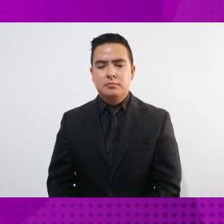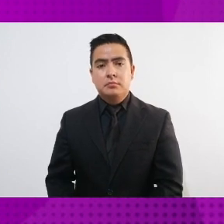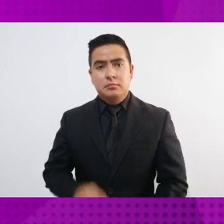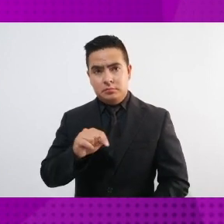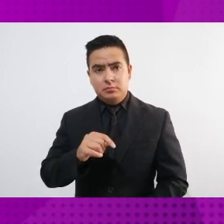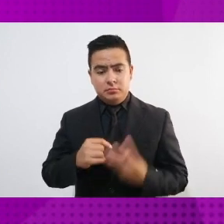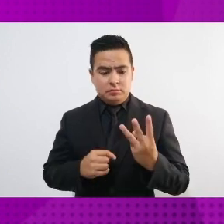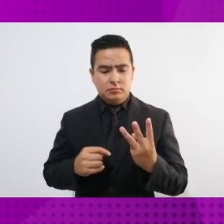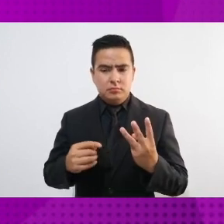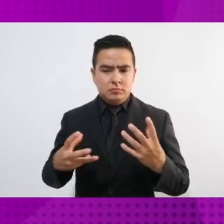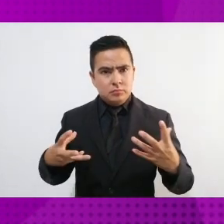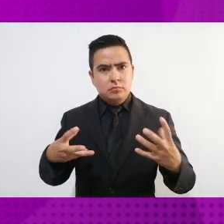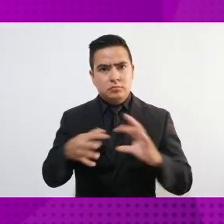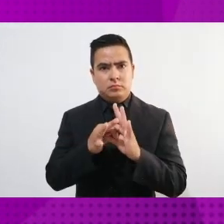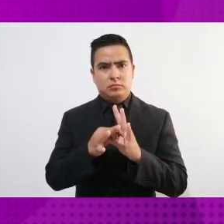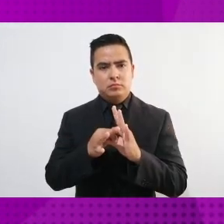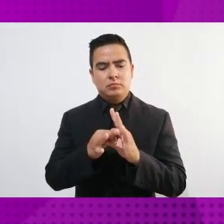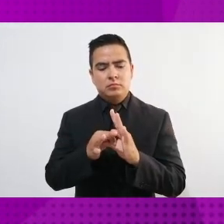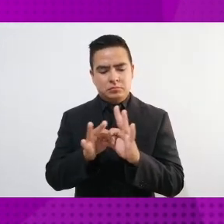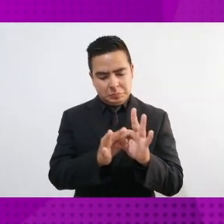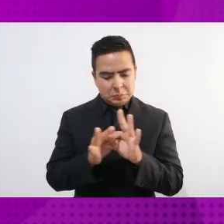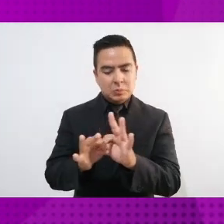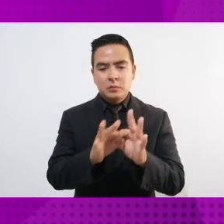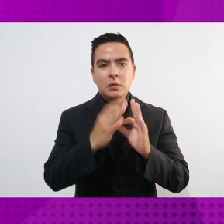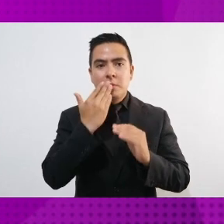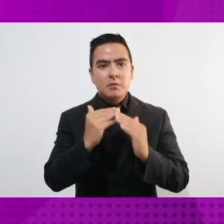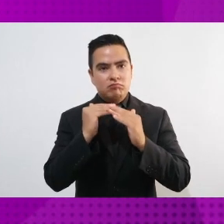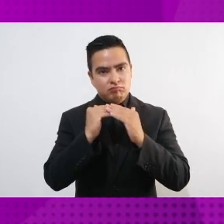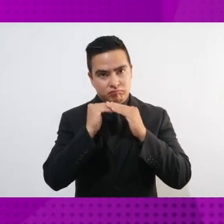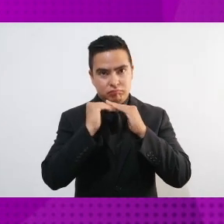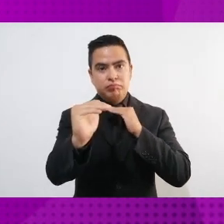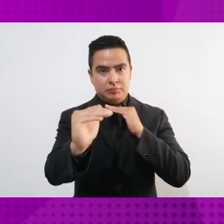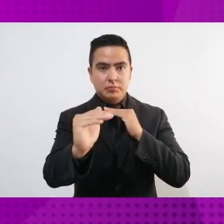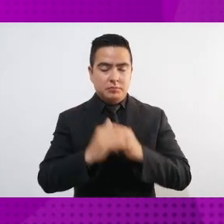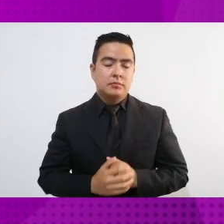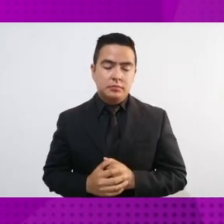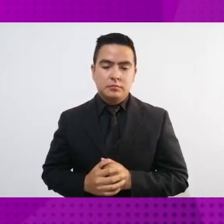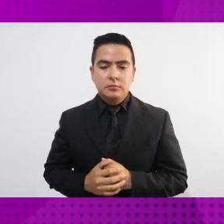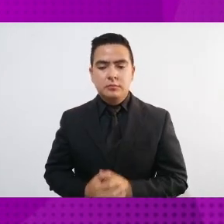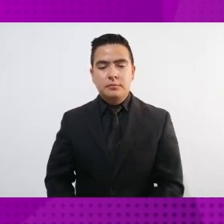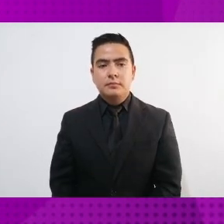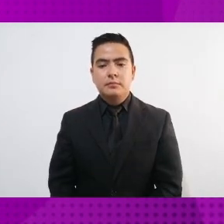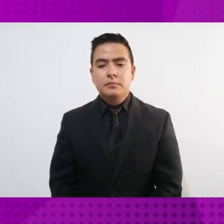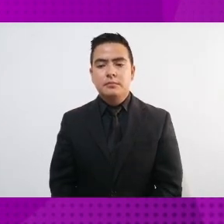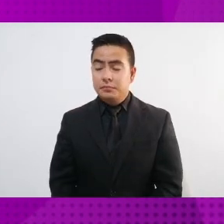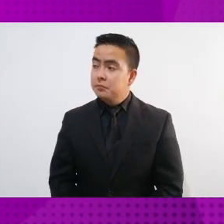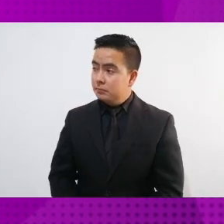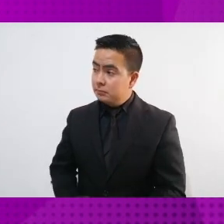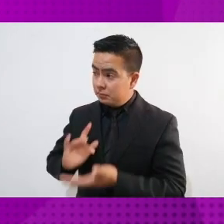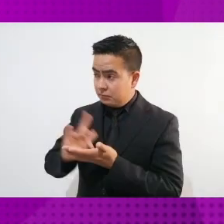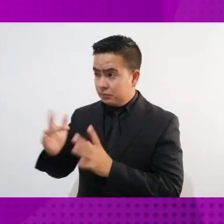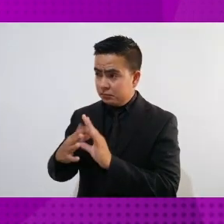la subsunción en un solo poder implicaría una uniformidad que rompería con el esquema democrático.